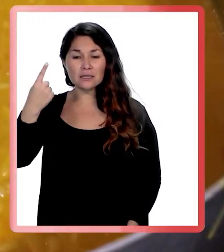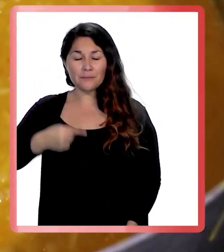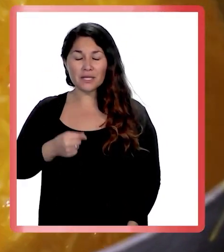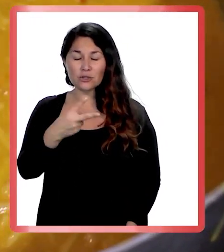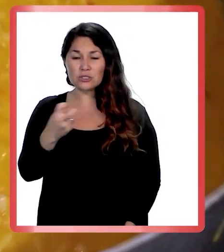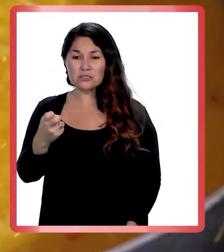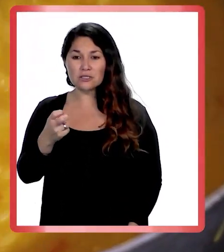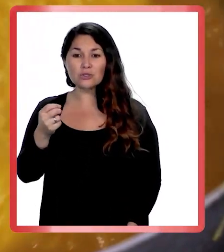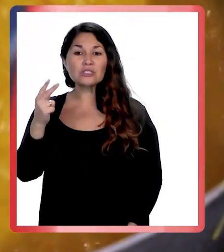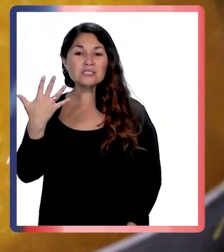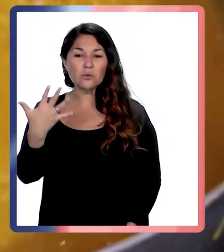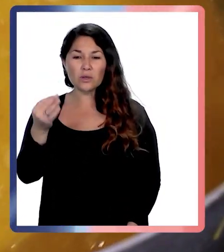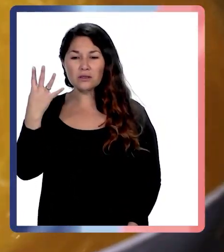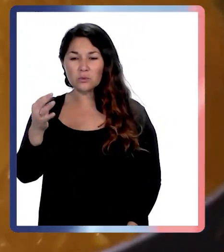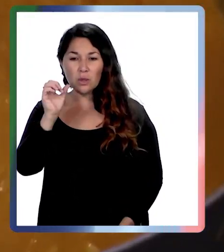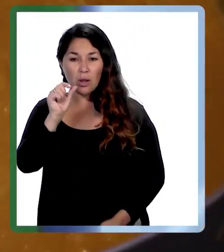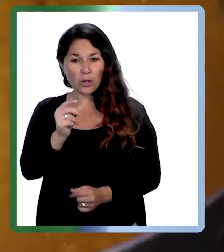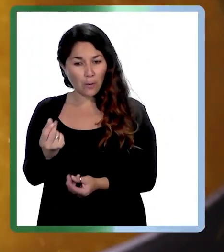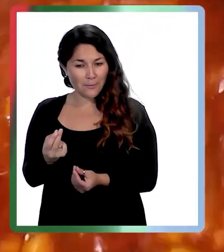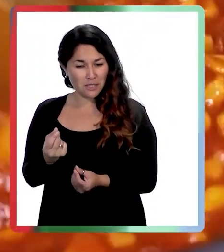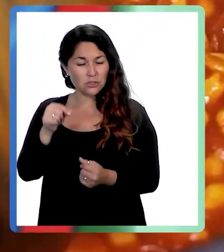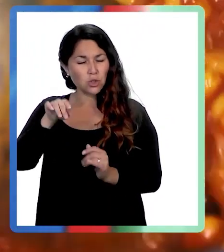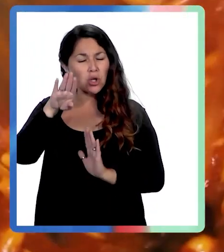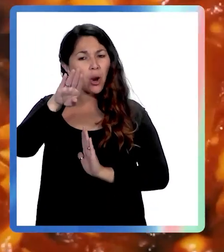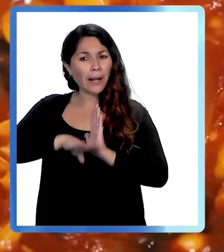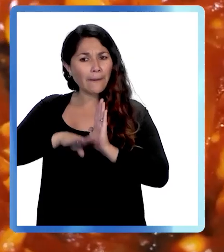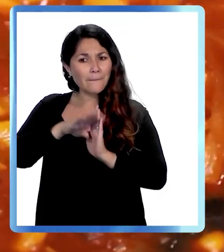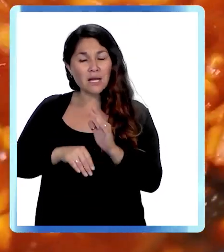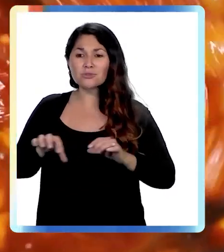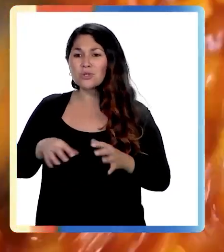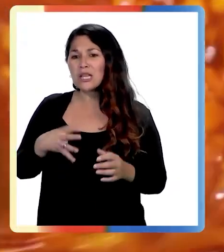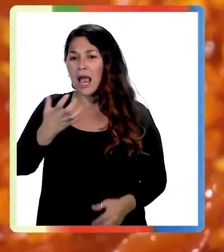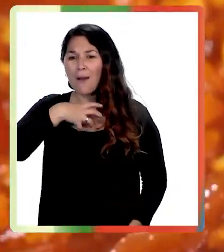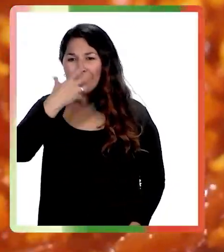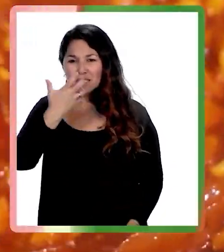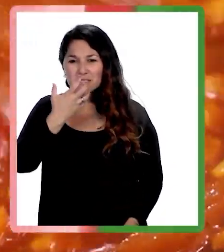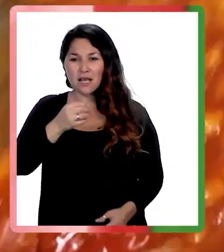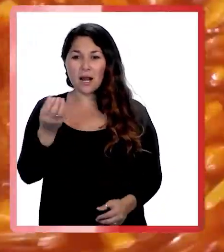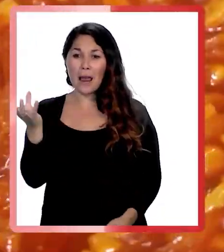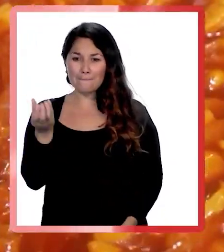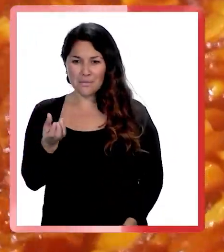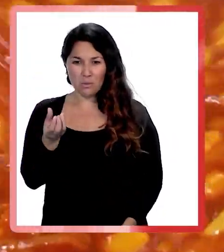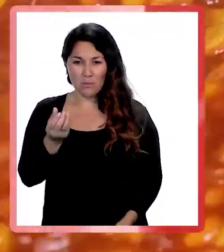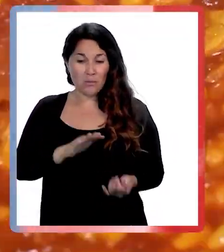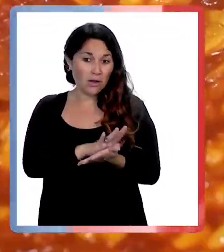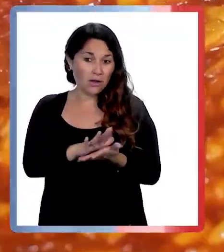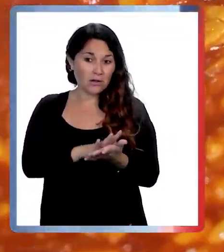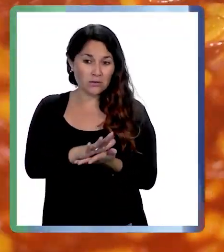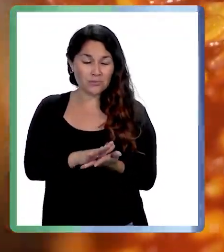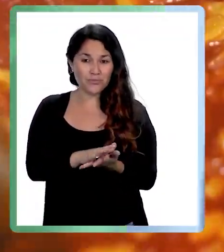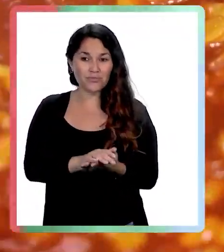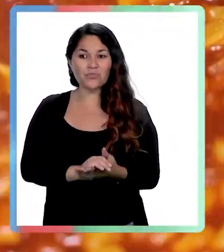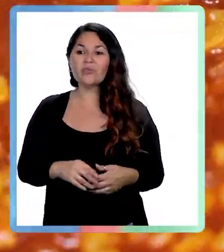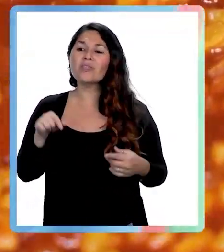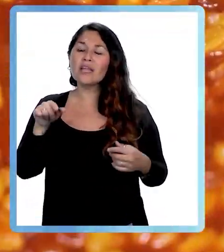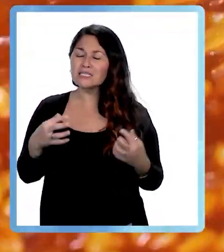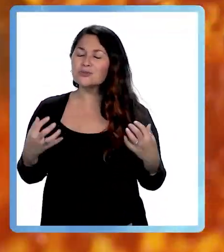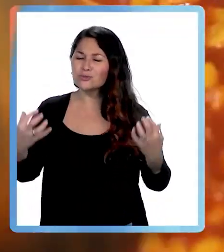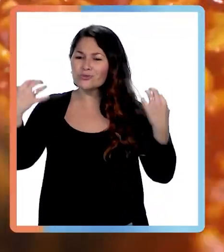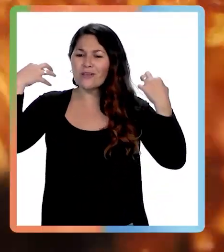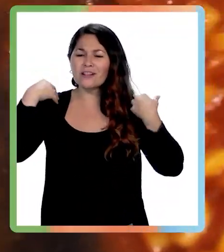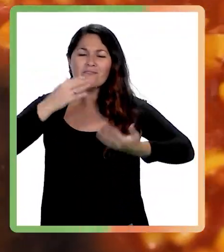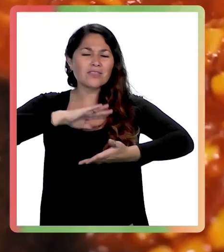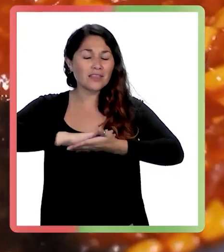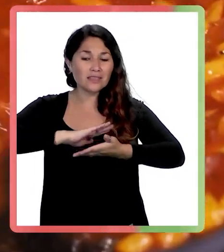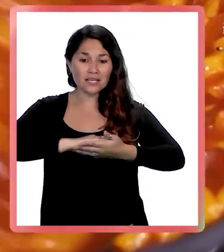67.254 pesos, fue impulsado por una baja en productos como manzanas y papas. Las autoridades celebraron el Día de la Cocina